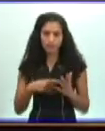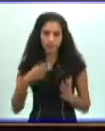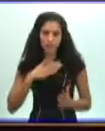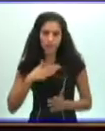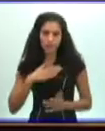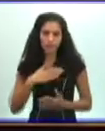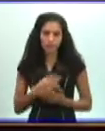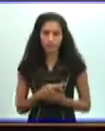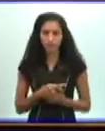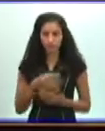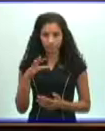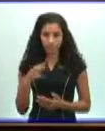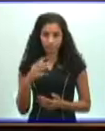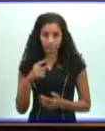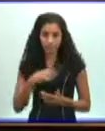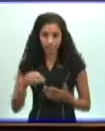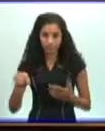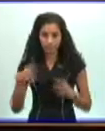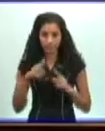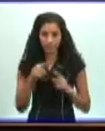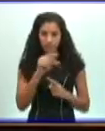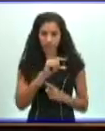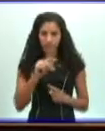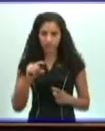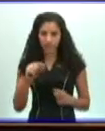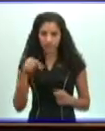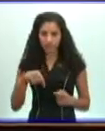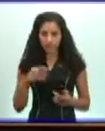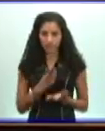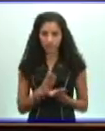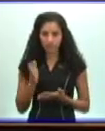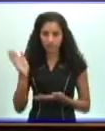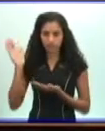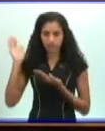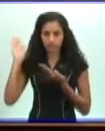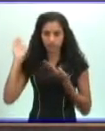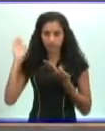propiedades. Te invito a que tomes nota del tema de nuestra clase.